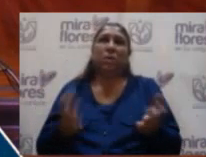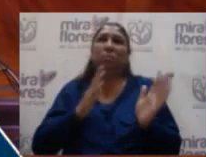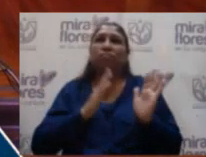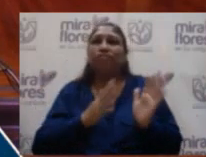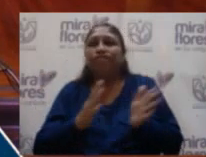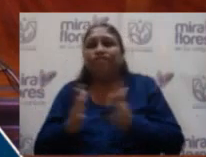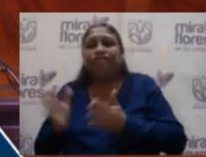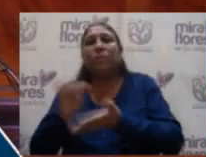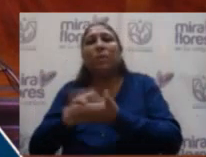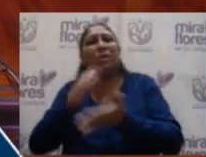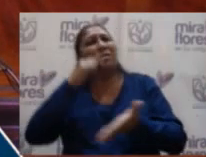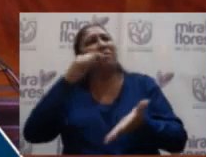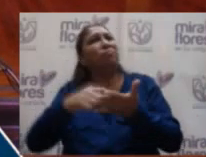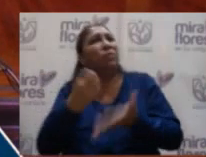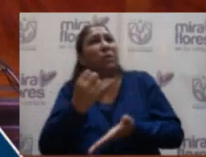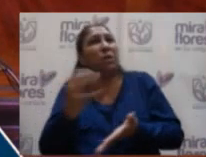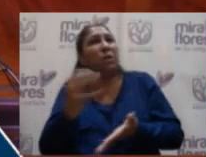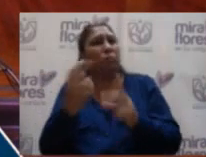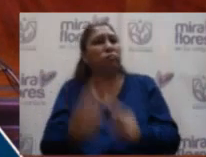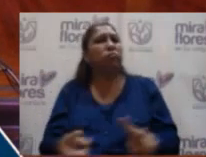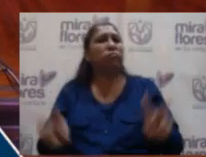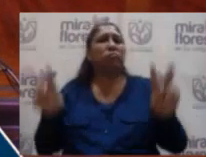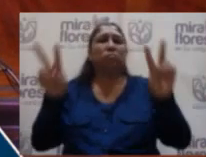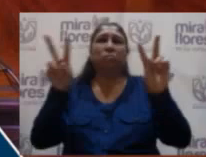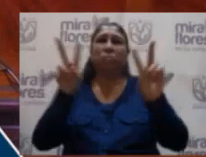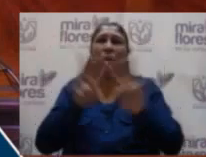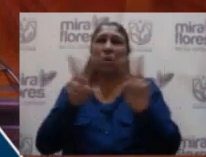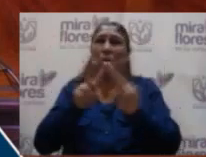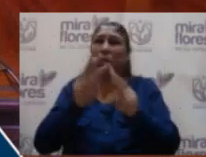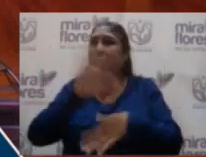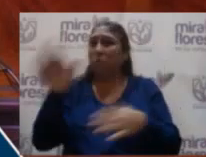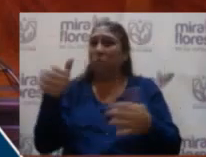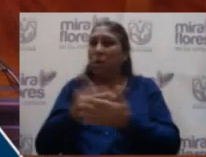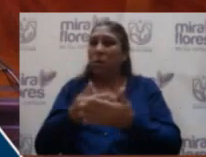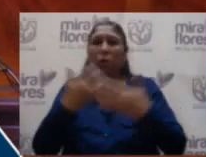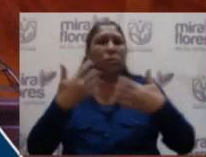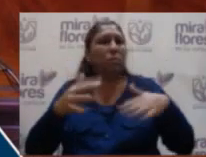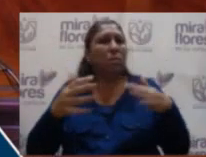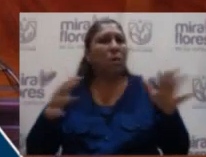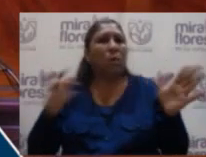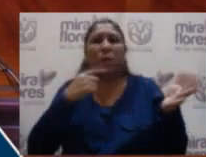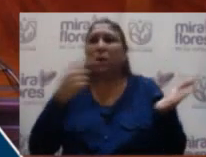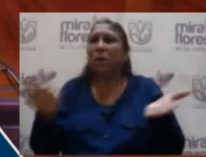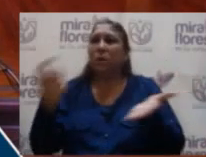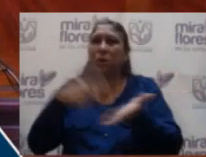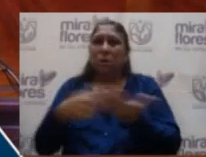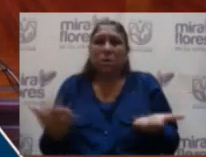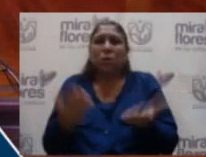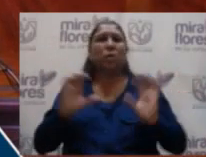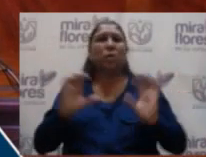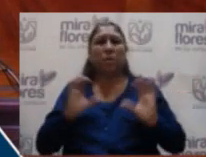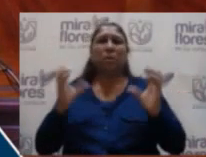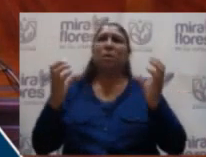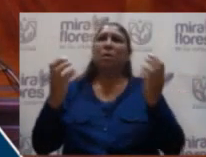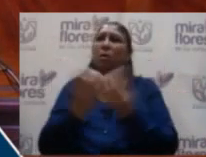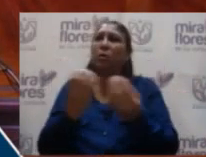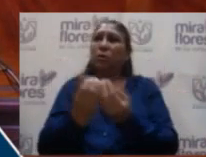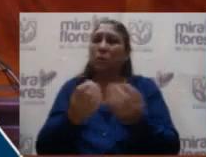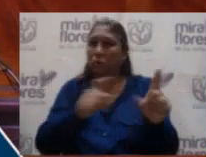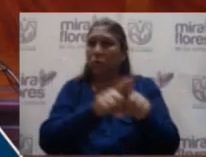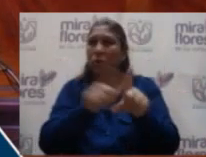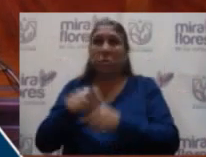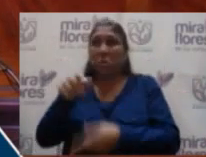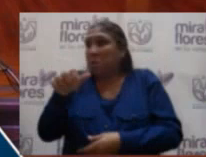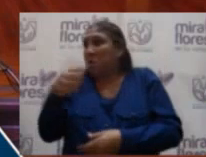todas maneras. Y eso es algo muy valioso para todos, para cualquiera de los que están, no solamente en el Consejo en estos momentos, sino, por ejemplo, las